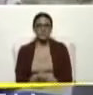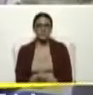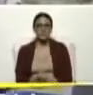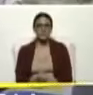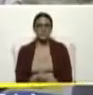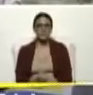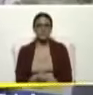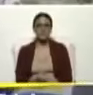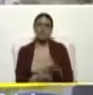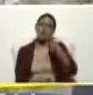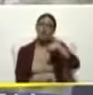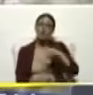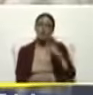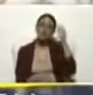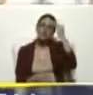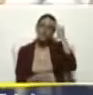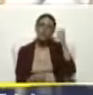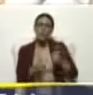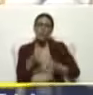Tenemos el camino